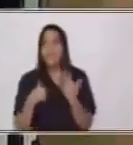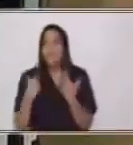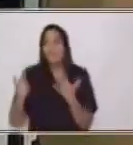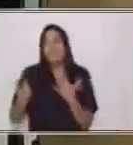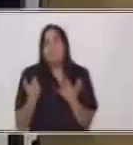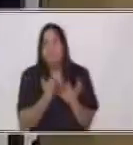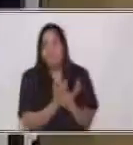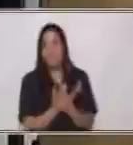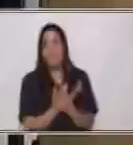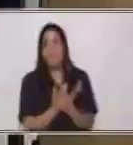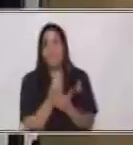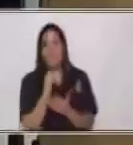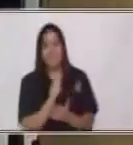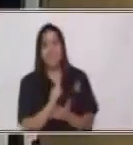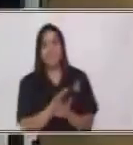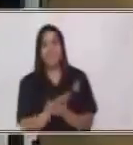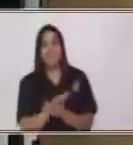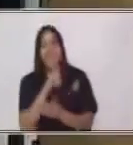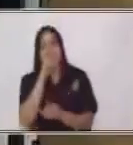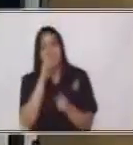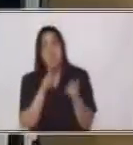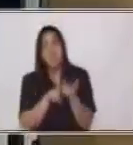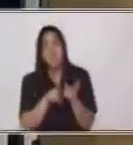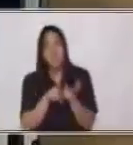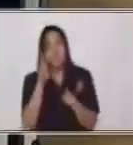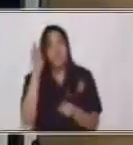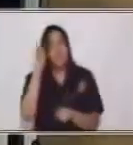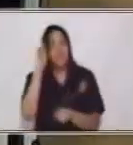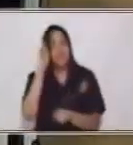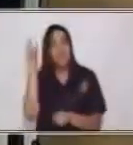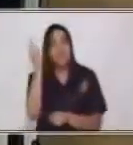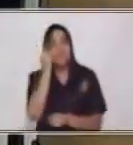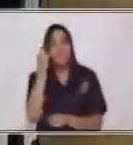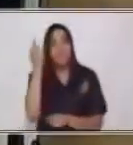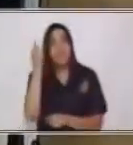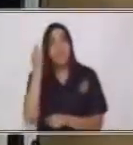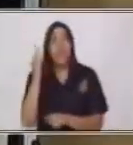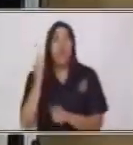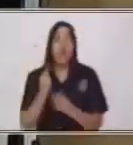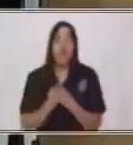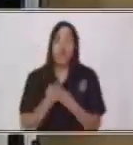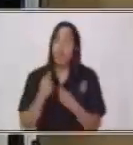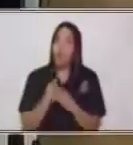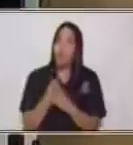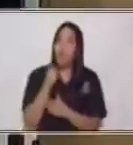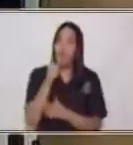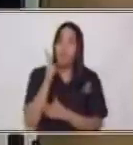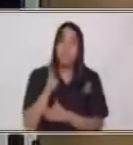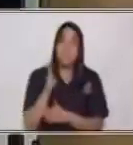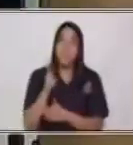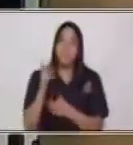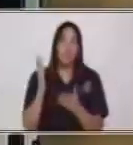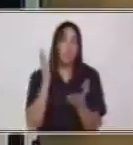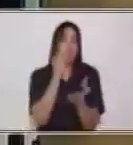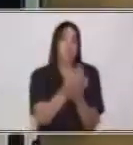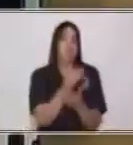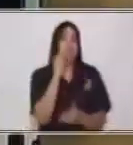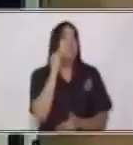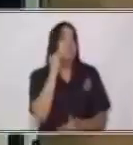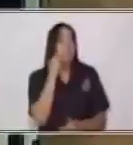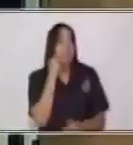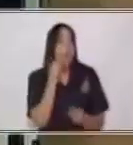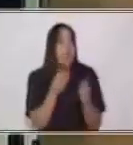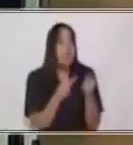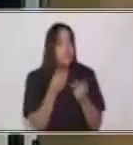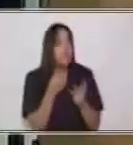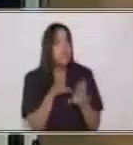compráramos. También te recuerdo que es importante que cuando tú vayas a la tienda te fijes bien